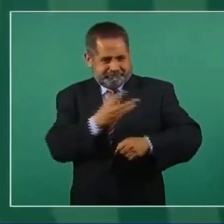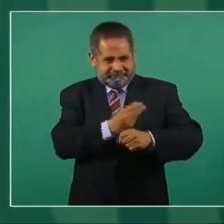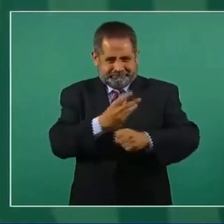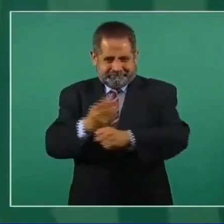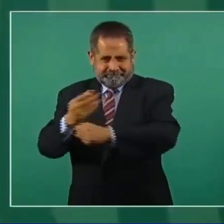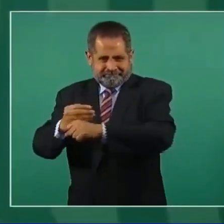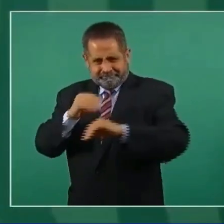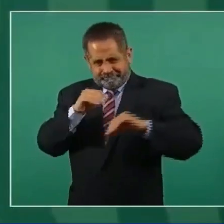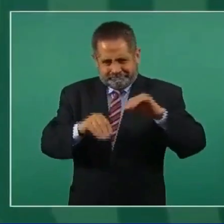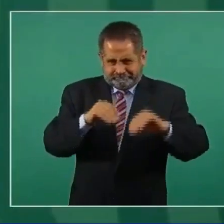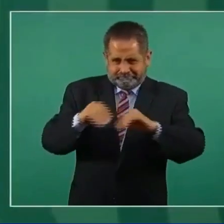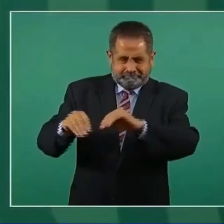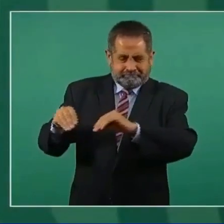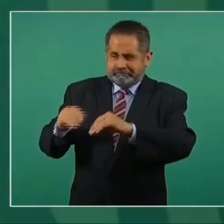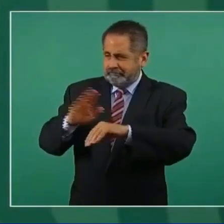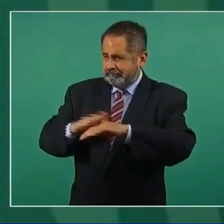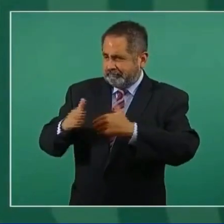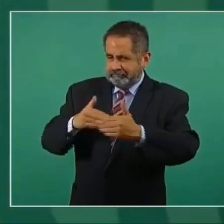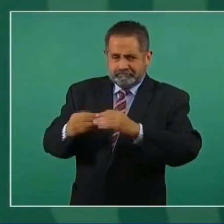Decidimos también